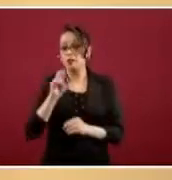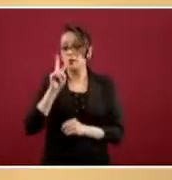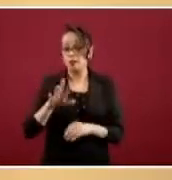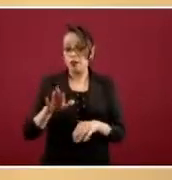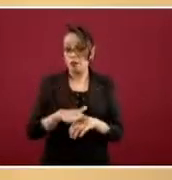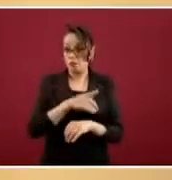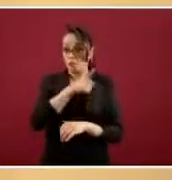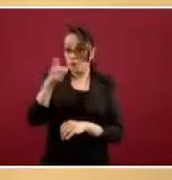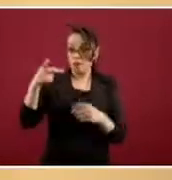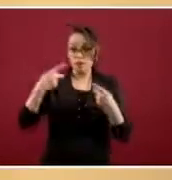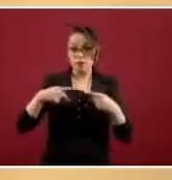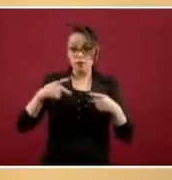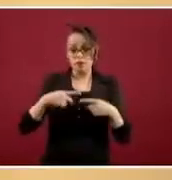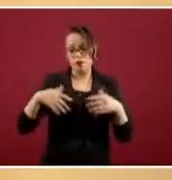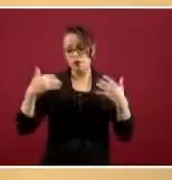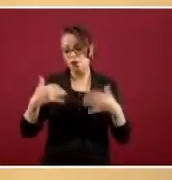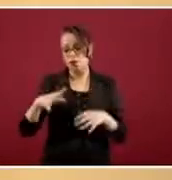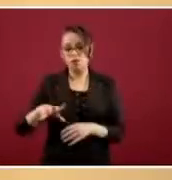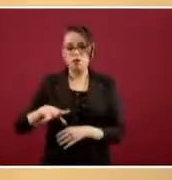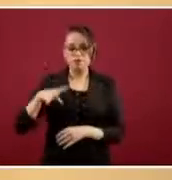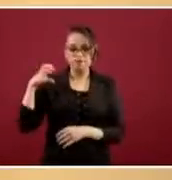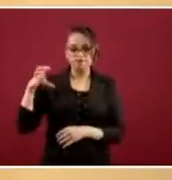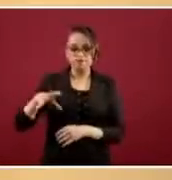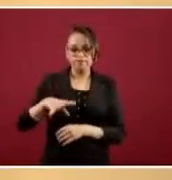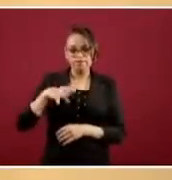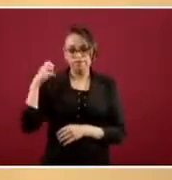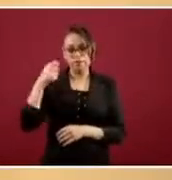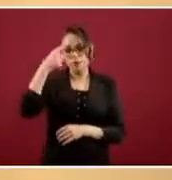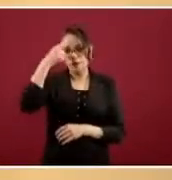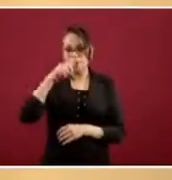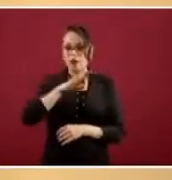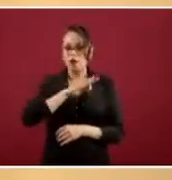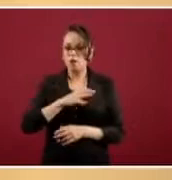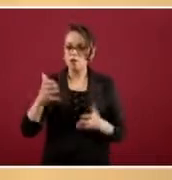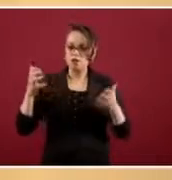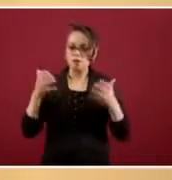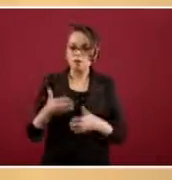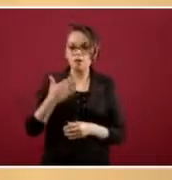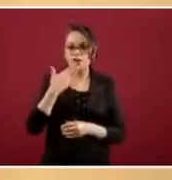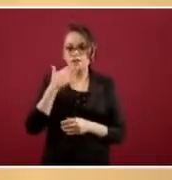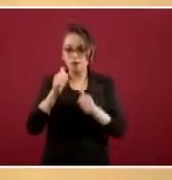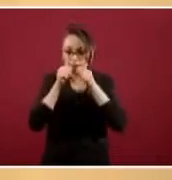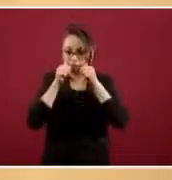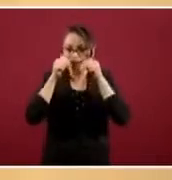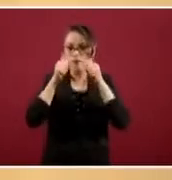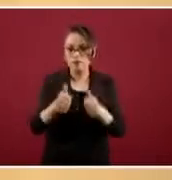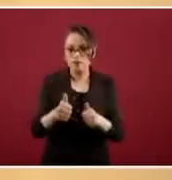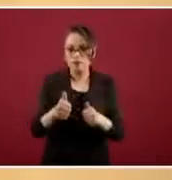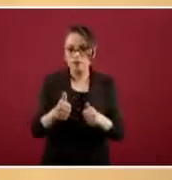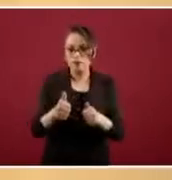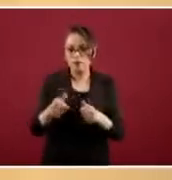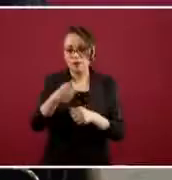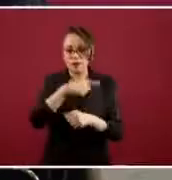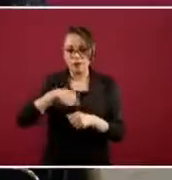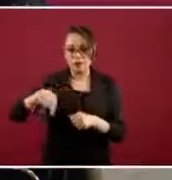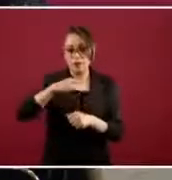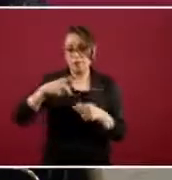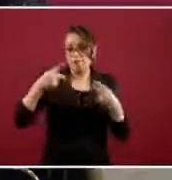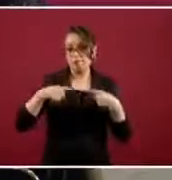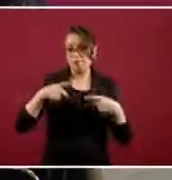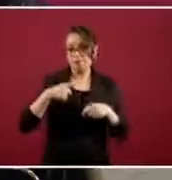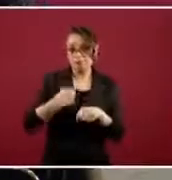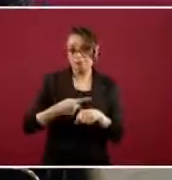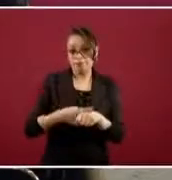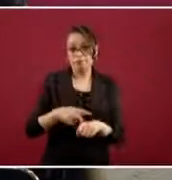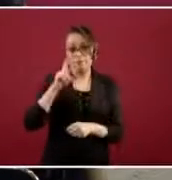enorme, un esfuerzo grande para poder trabajar en cualquier condición en esta contingencia y pensamos que merecen, al contrario, todo